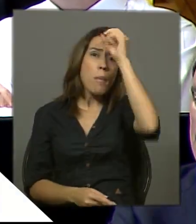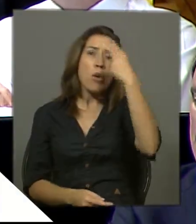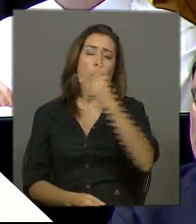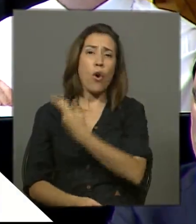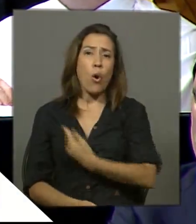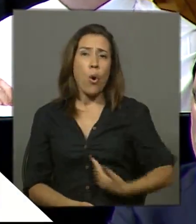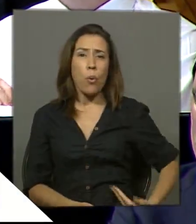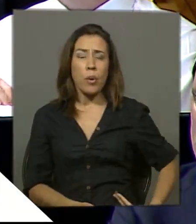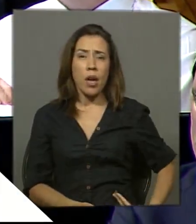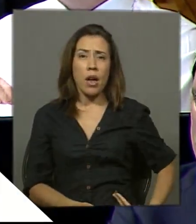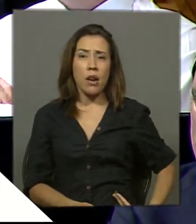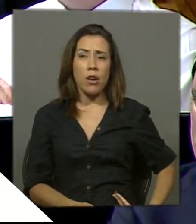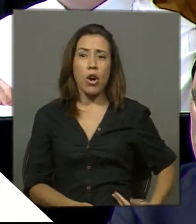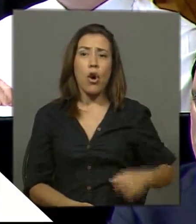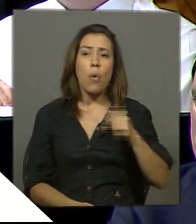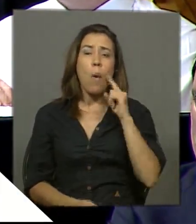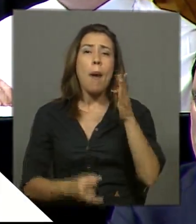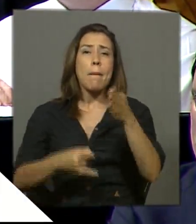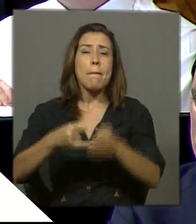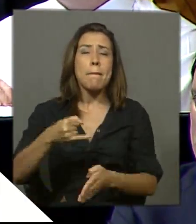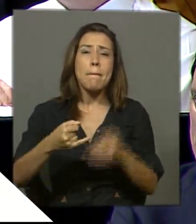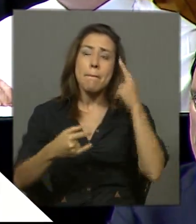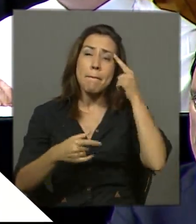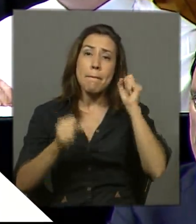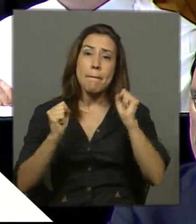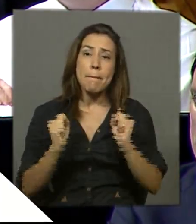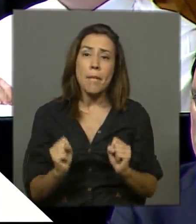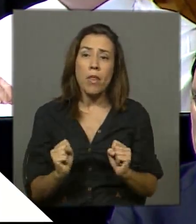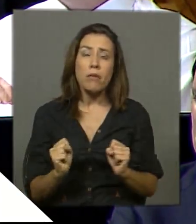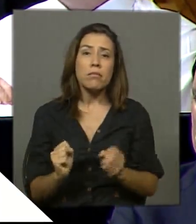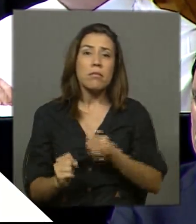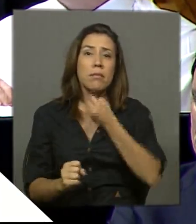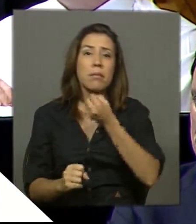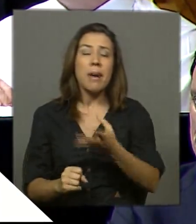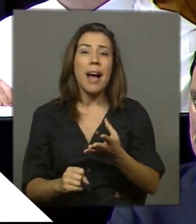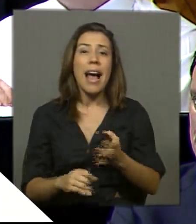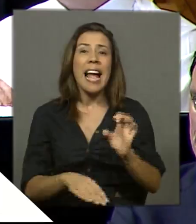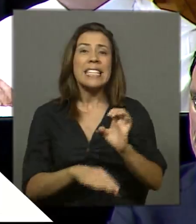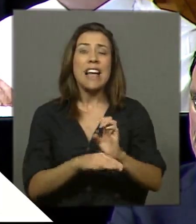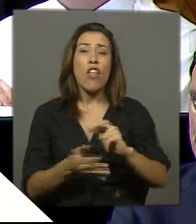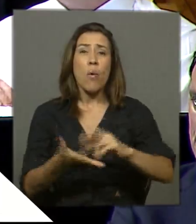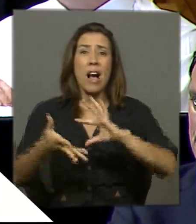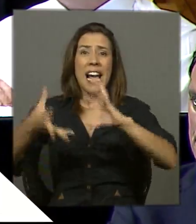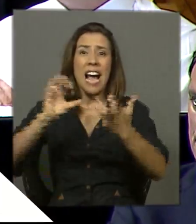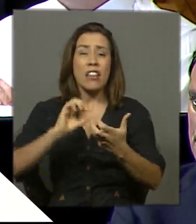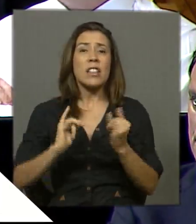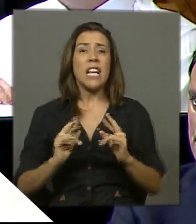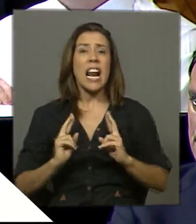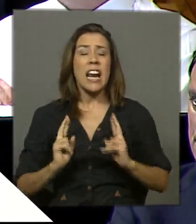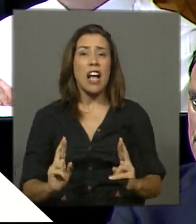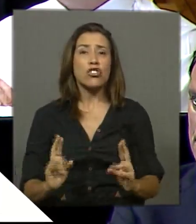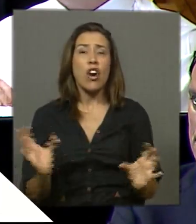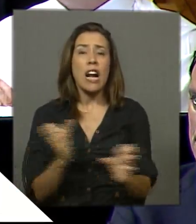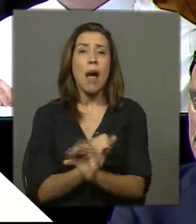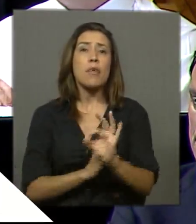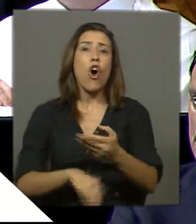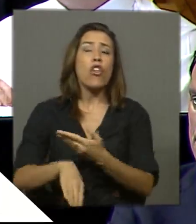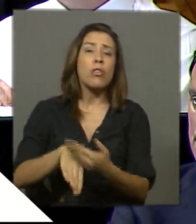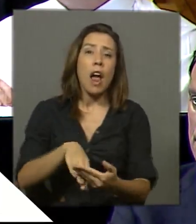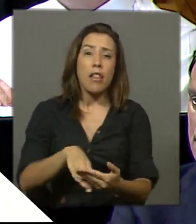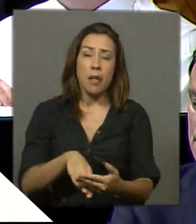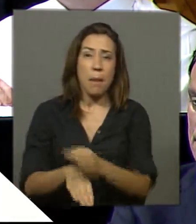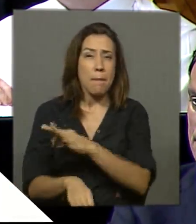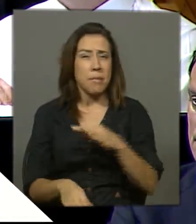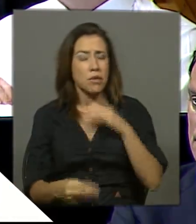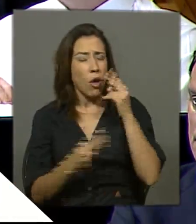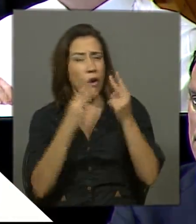gobierno Cuáles fueron los plazos para poder decretar estado de catástrofe si la reacción fue o no fue oportuna pero ministro